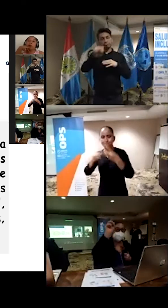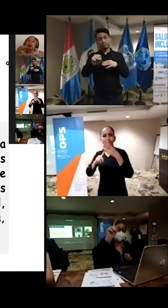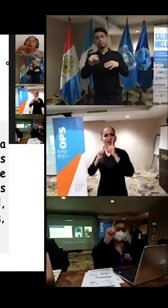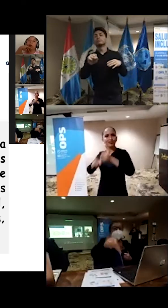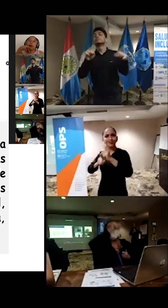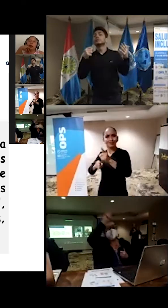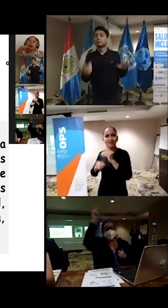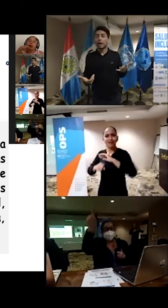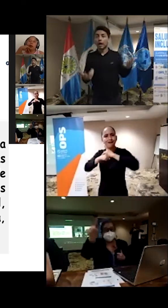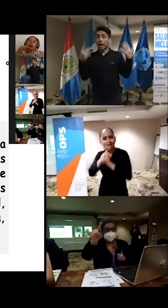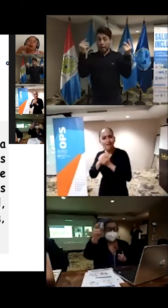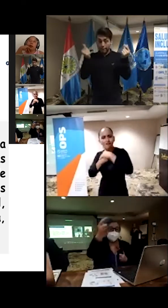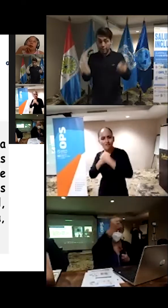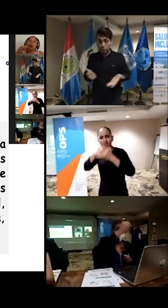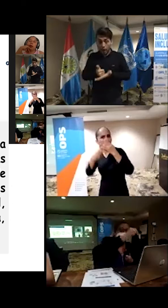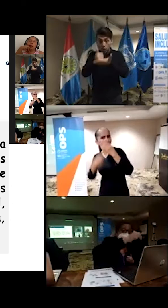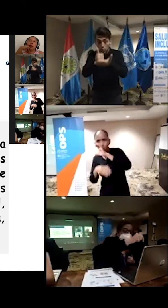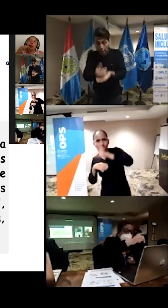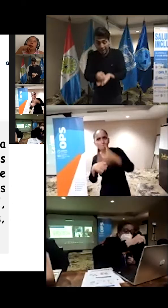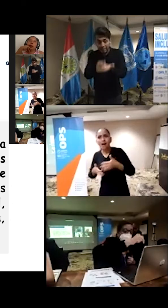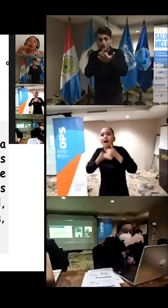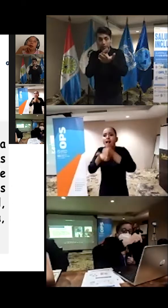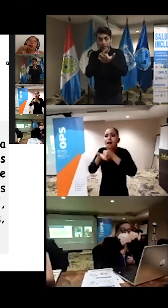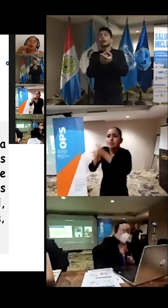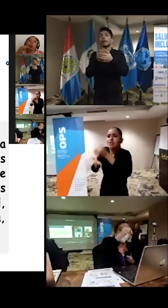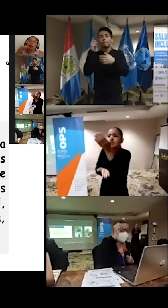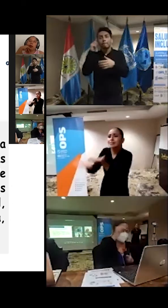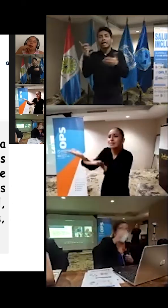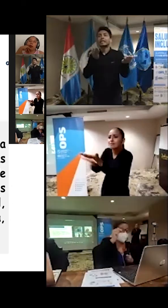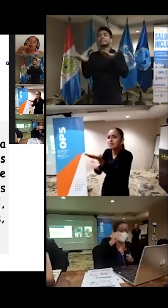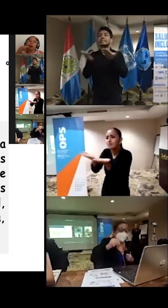y rehabilitación que ayudan a esos servicios